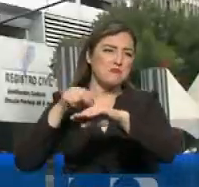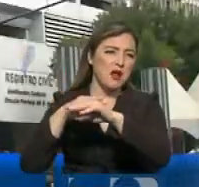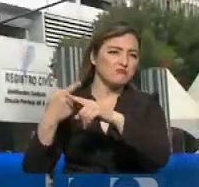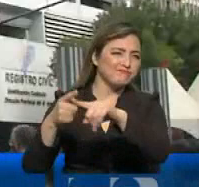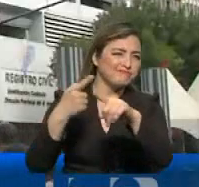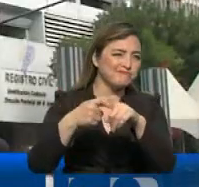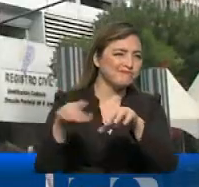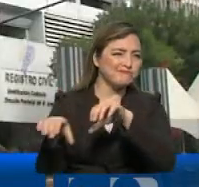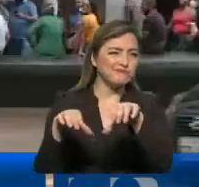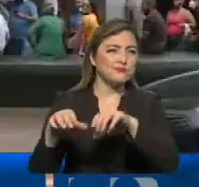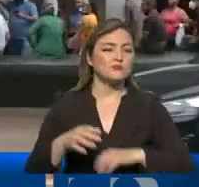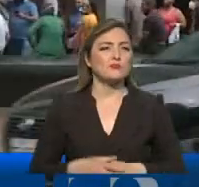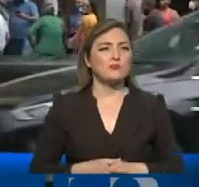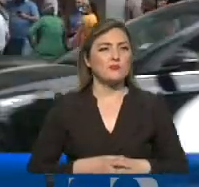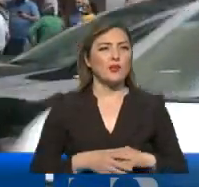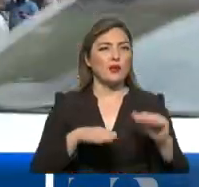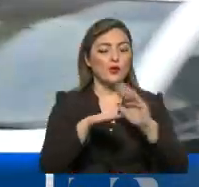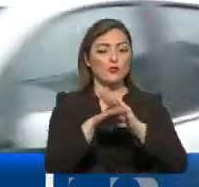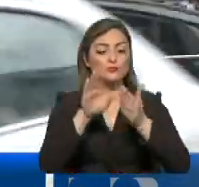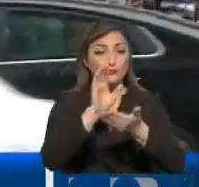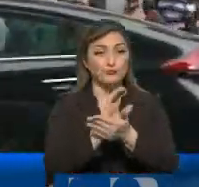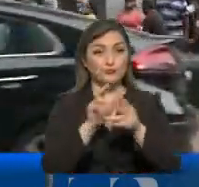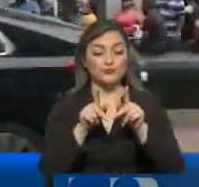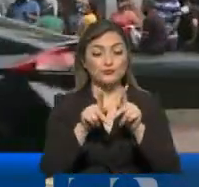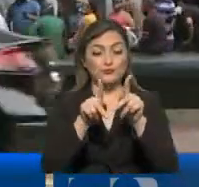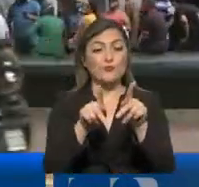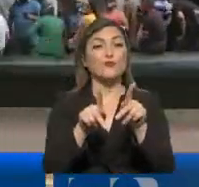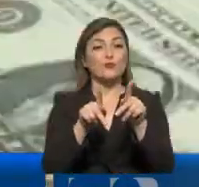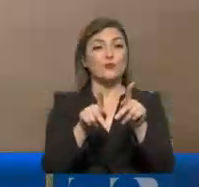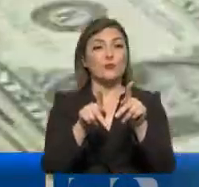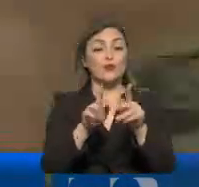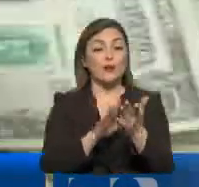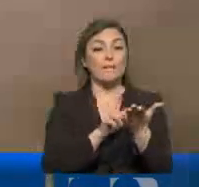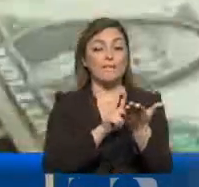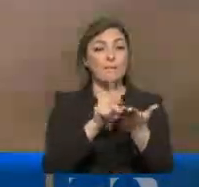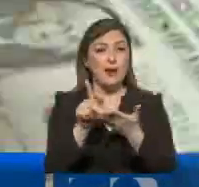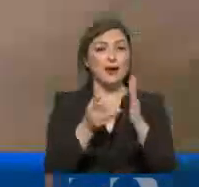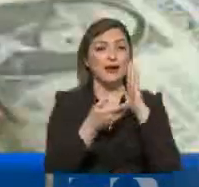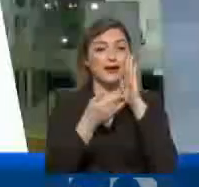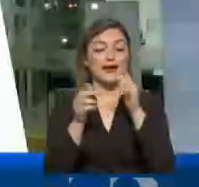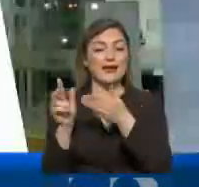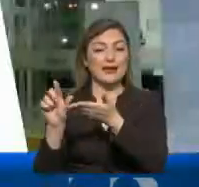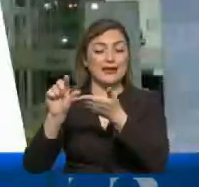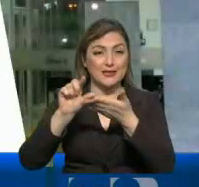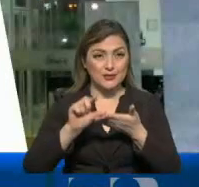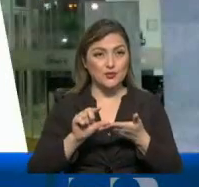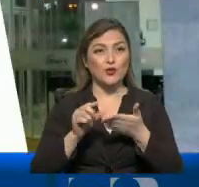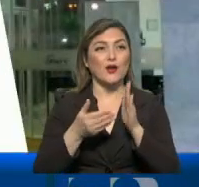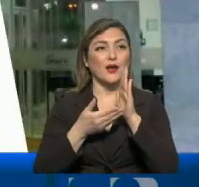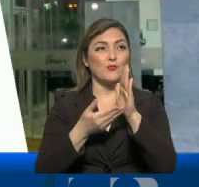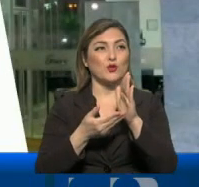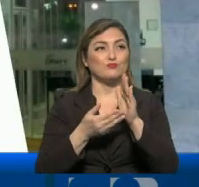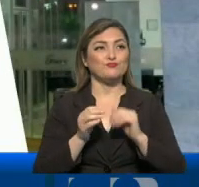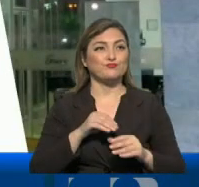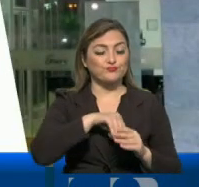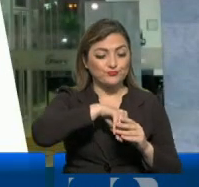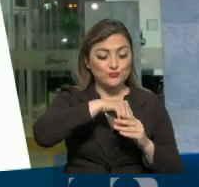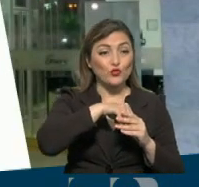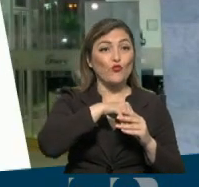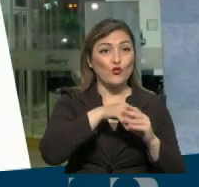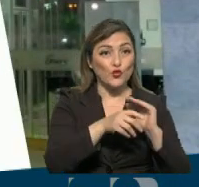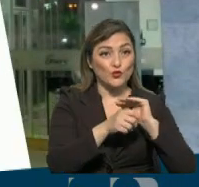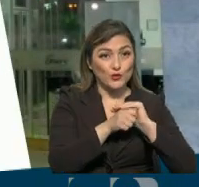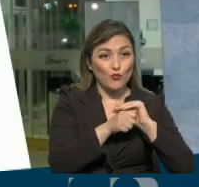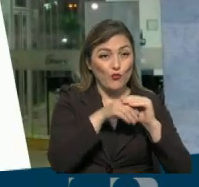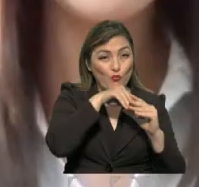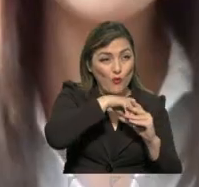Una vez más, el Banco del IES, BIES, permite realizar un cruce de cuentas liquidando créditos quirografarios mediante los recursos de fondos de reserva